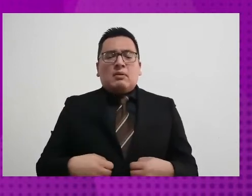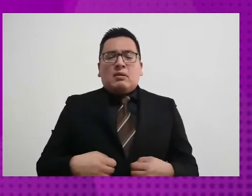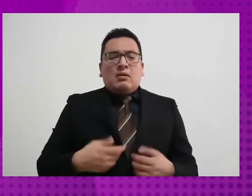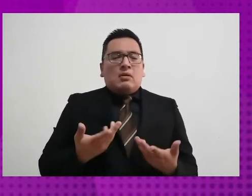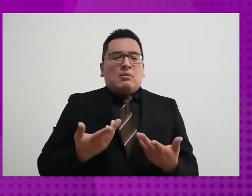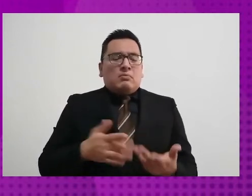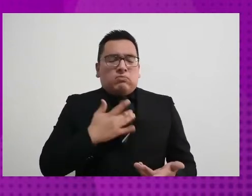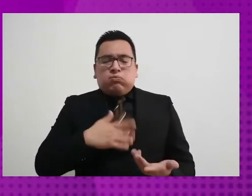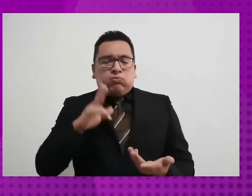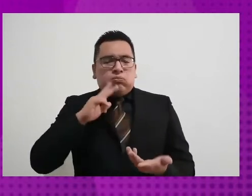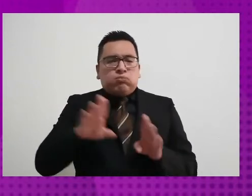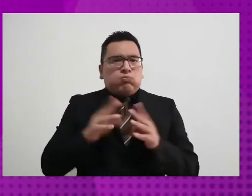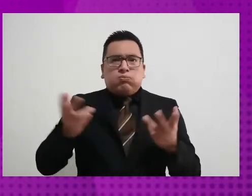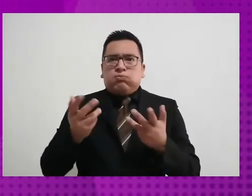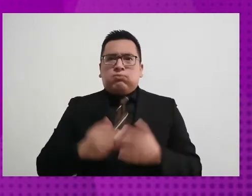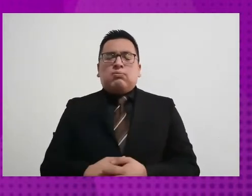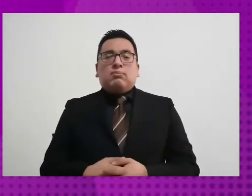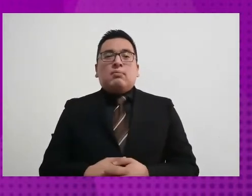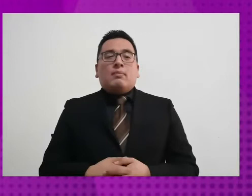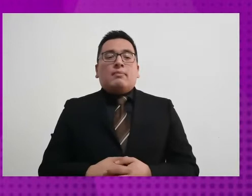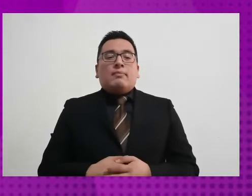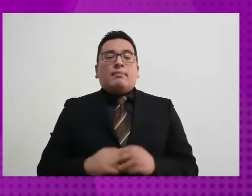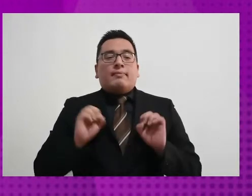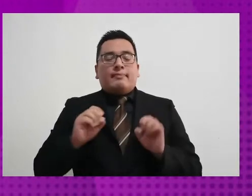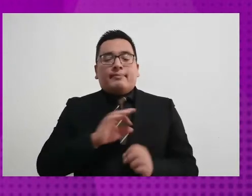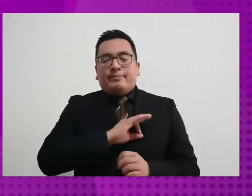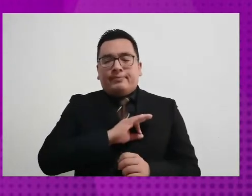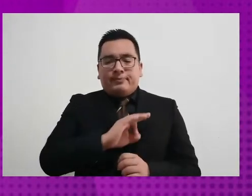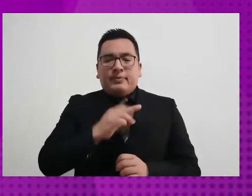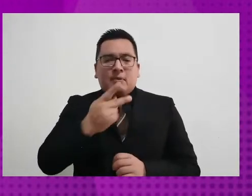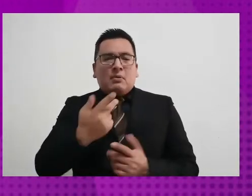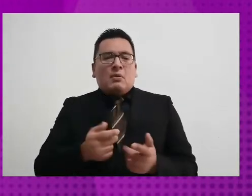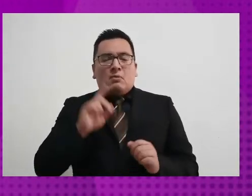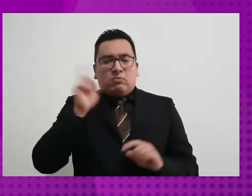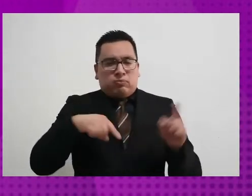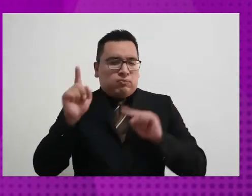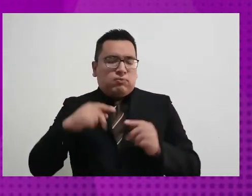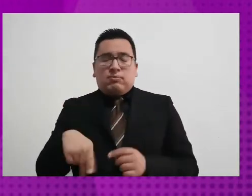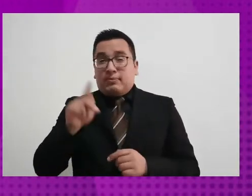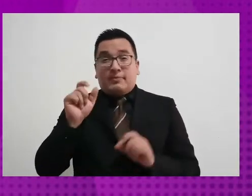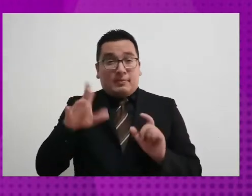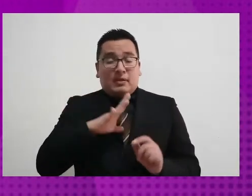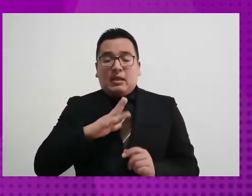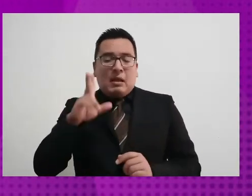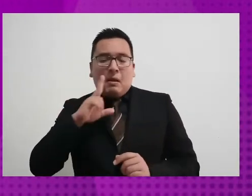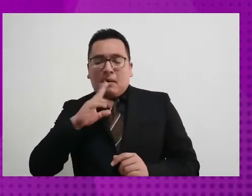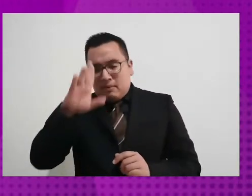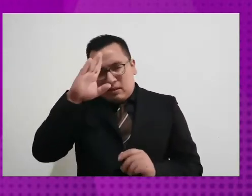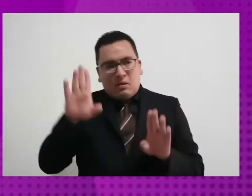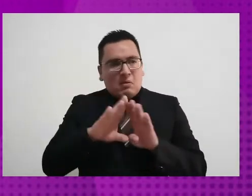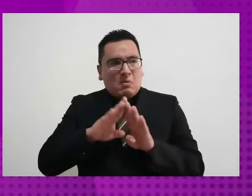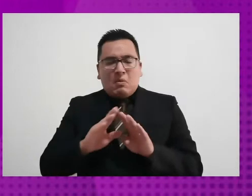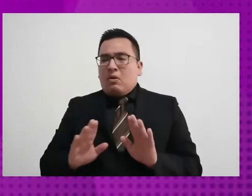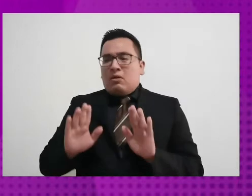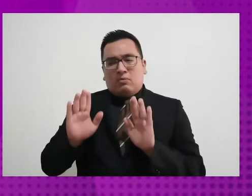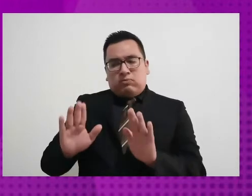para conseguir o para obligar este mandato a sus congresos locales, pero también establecer distintas medidas para